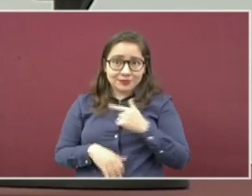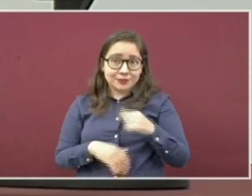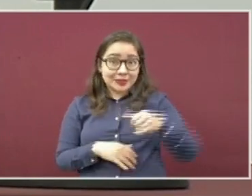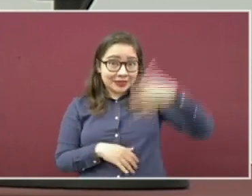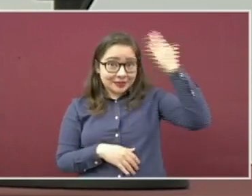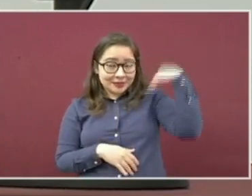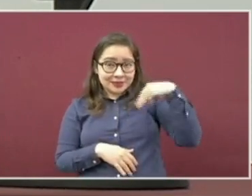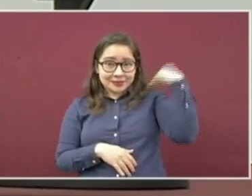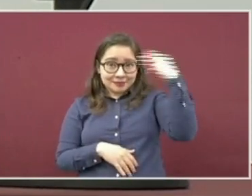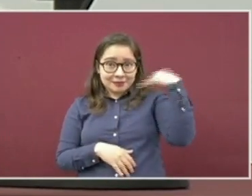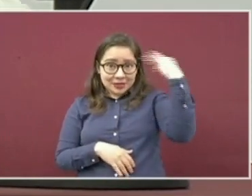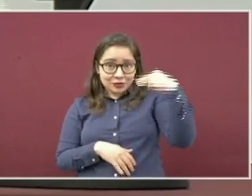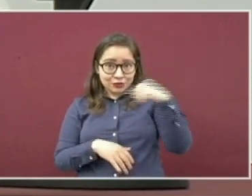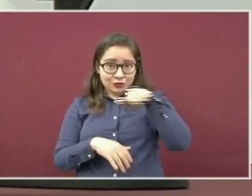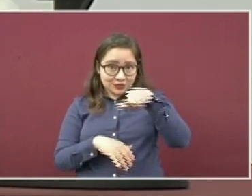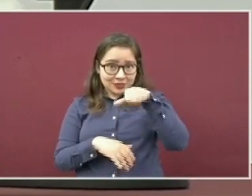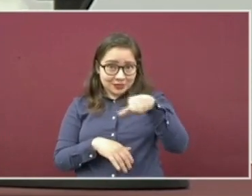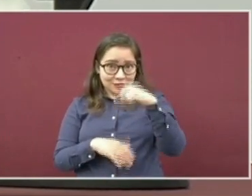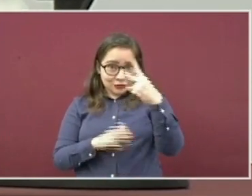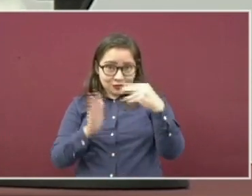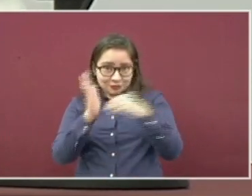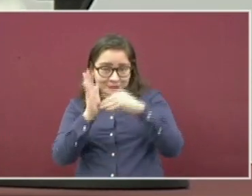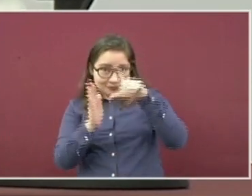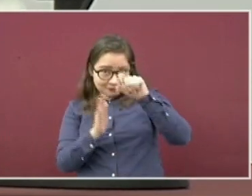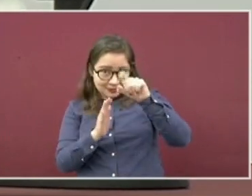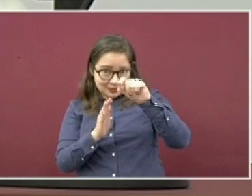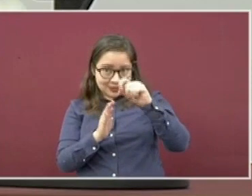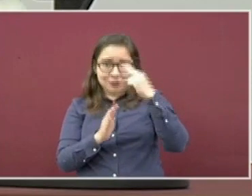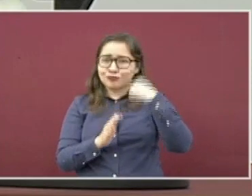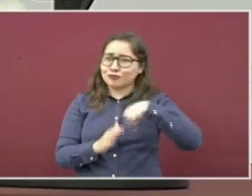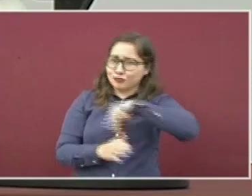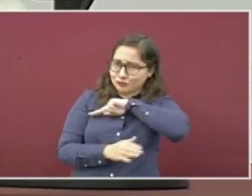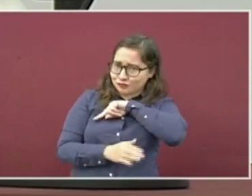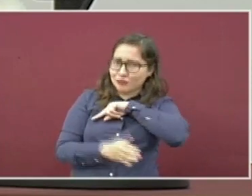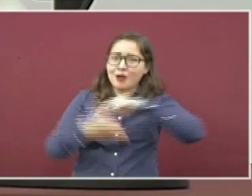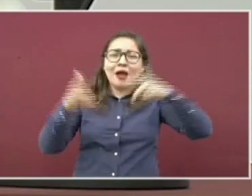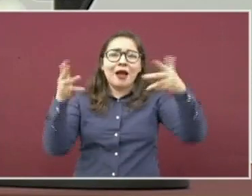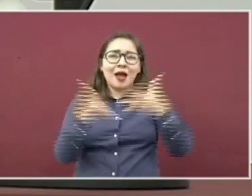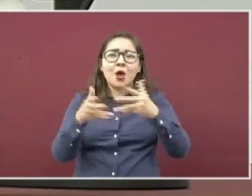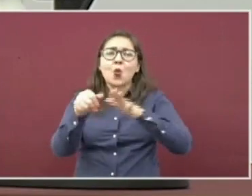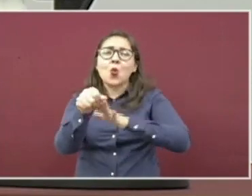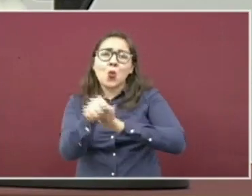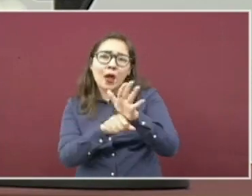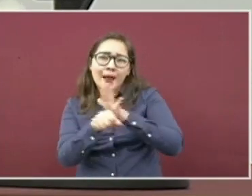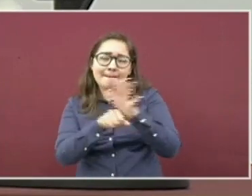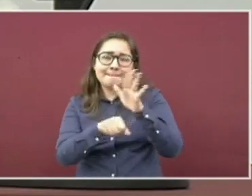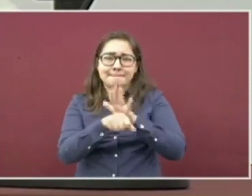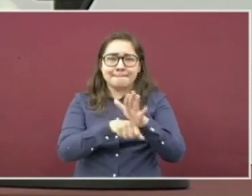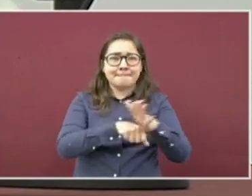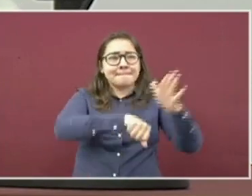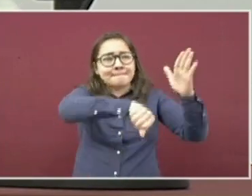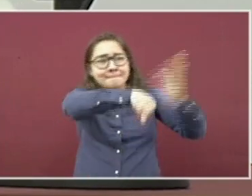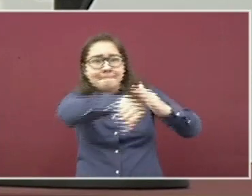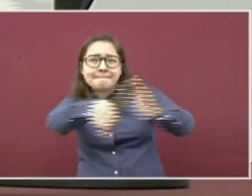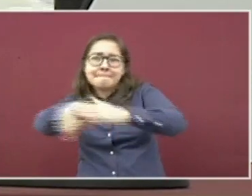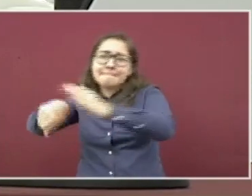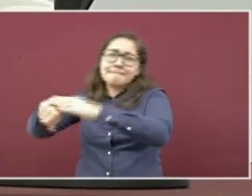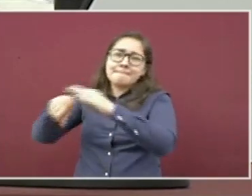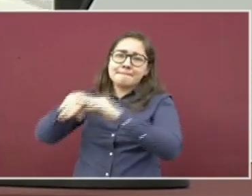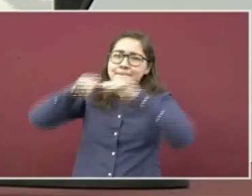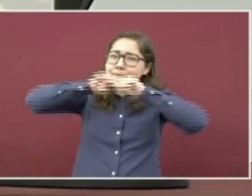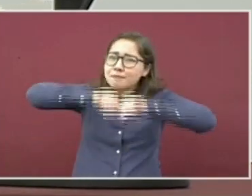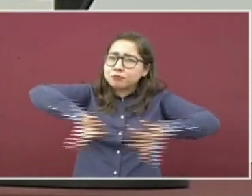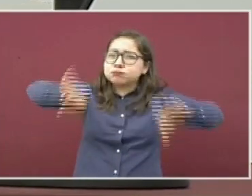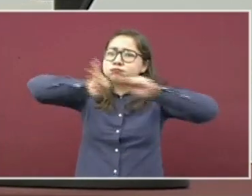16 de marzo del 2020, hemos venido haciendo el llamado, la convocatoria a todos